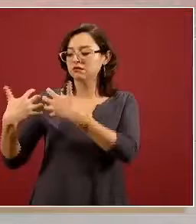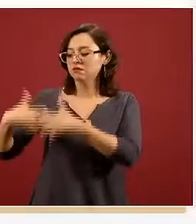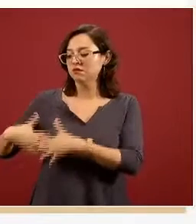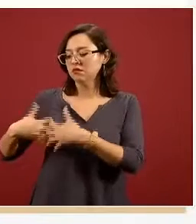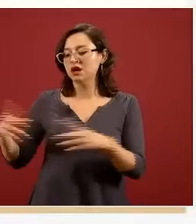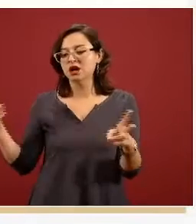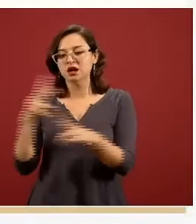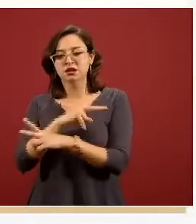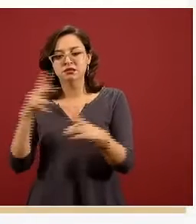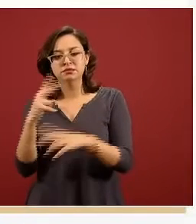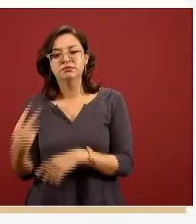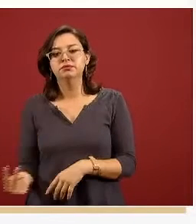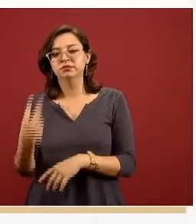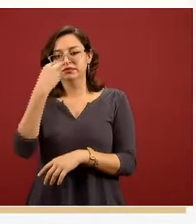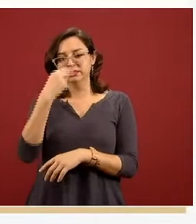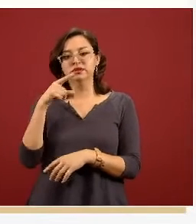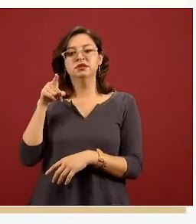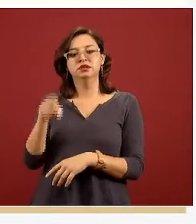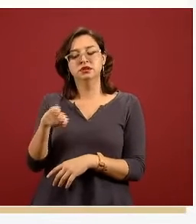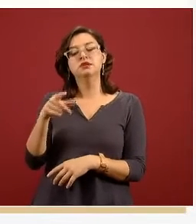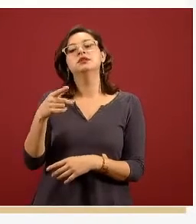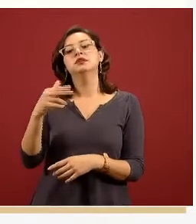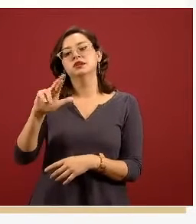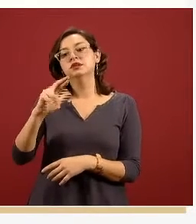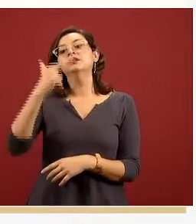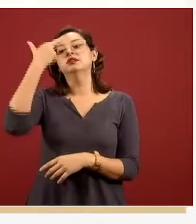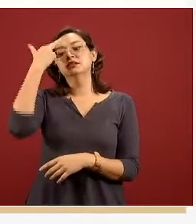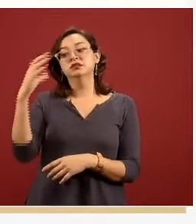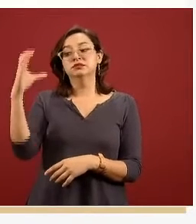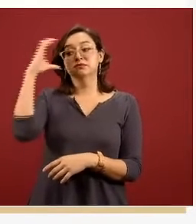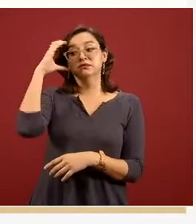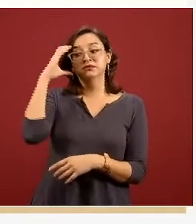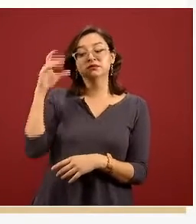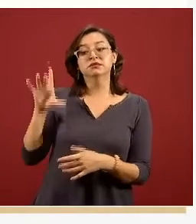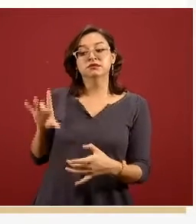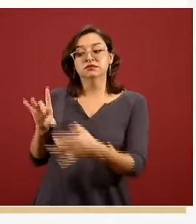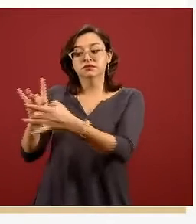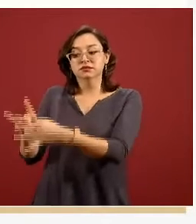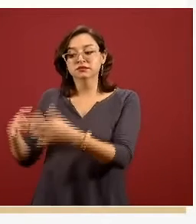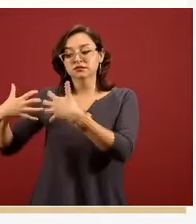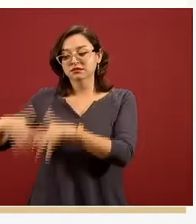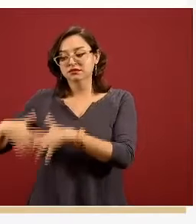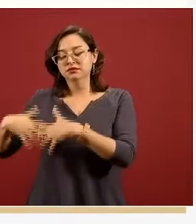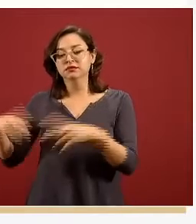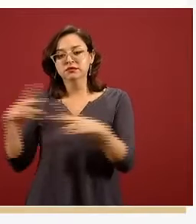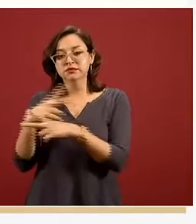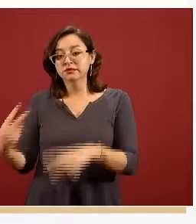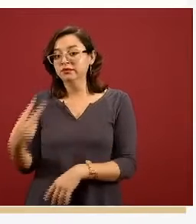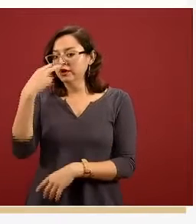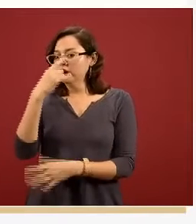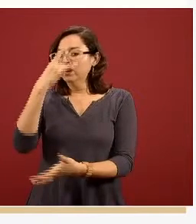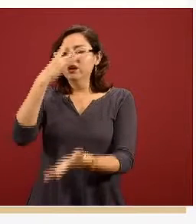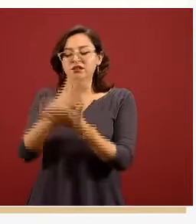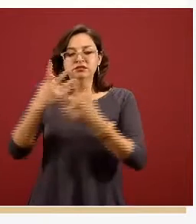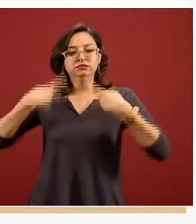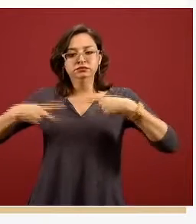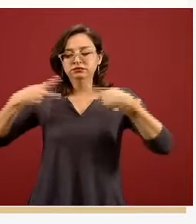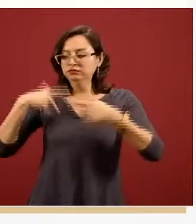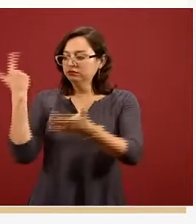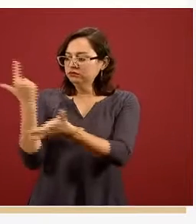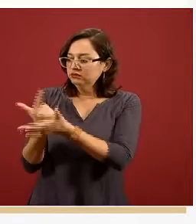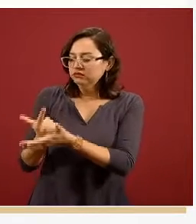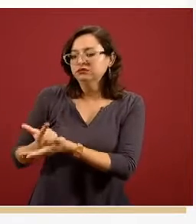que tiene un ventilador disponible está precisamente reservada para poder atender a los casos críticos, aquellos que van a